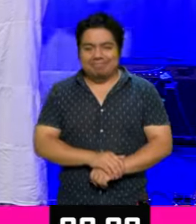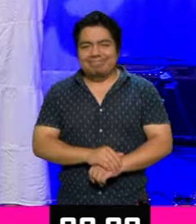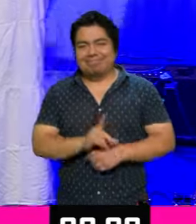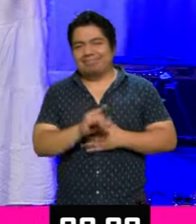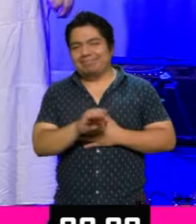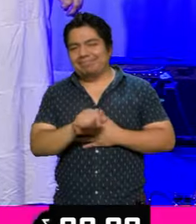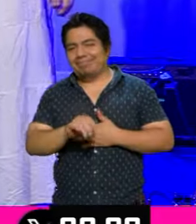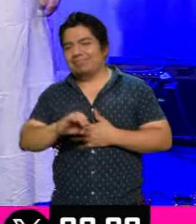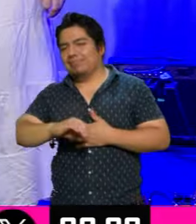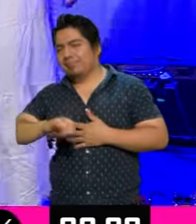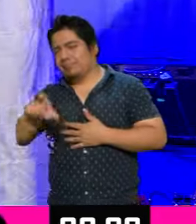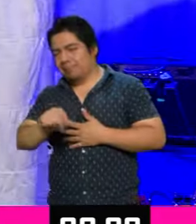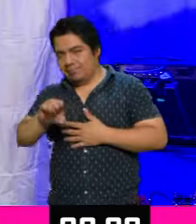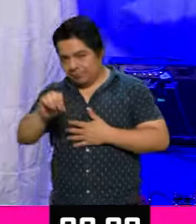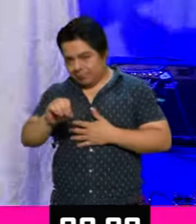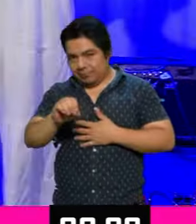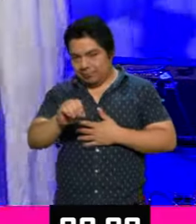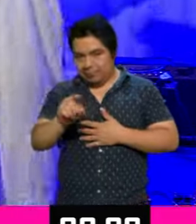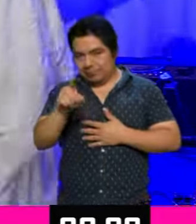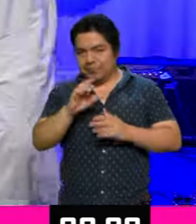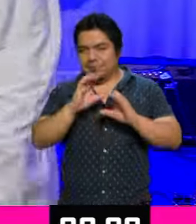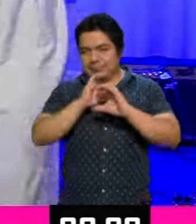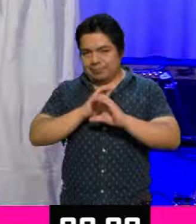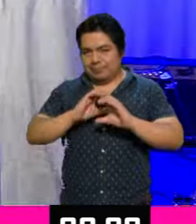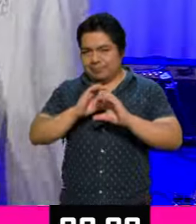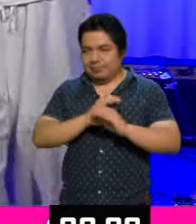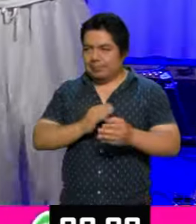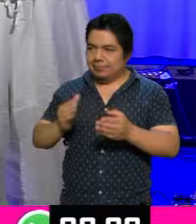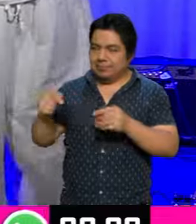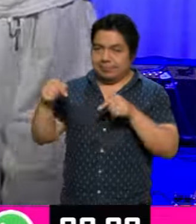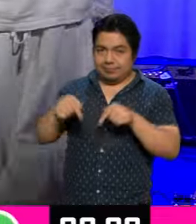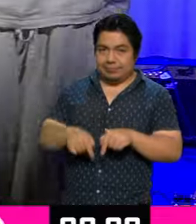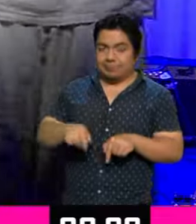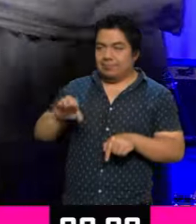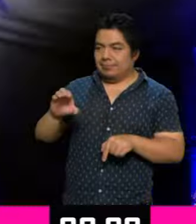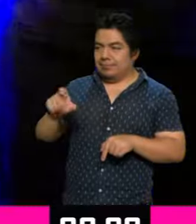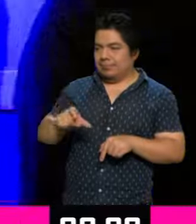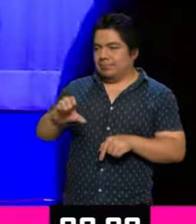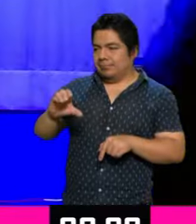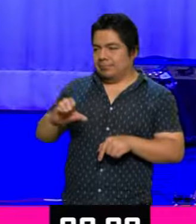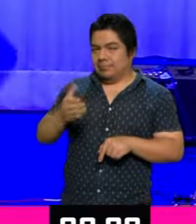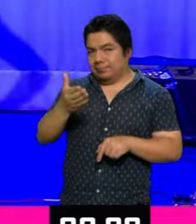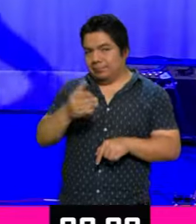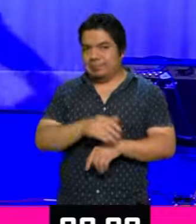Dimensión Exilio. Sí, señor, vamos a escucharlo. Venga.